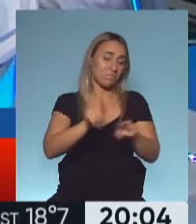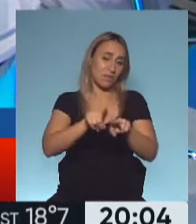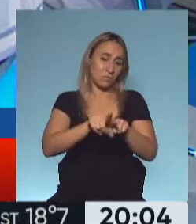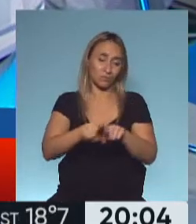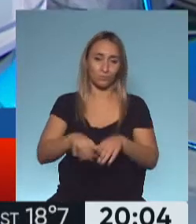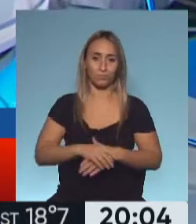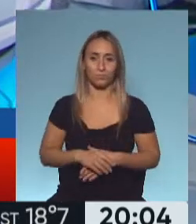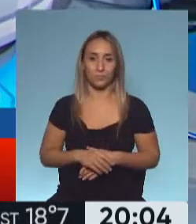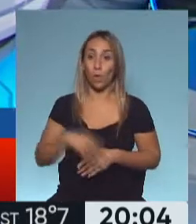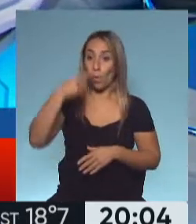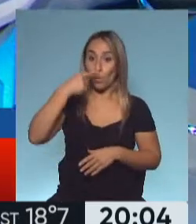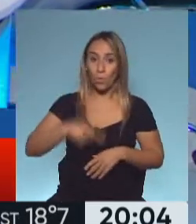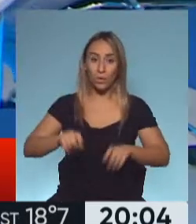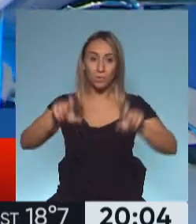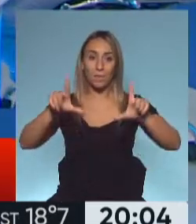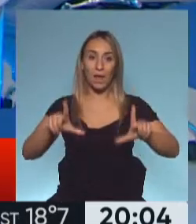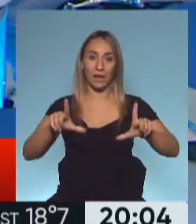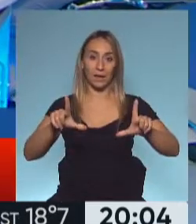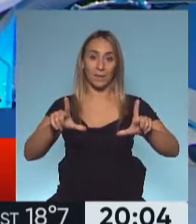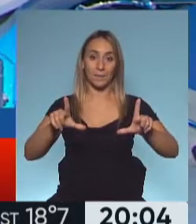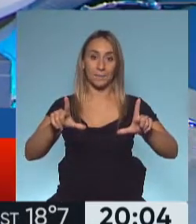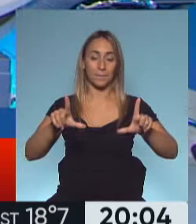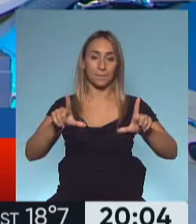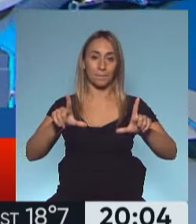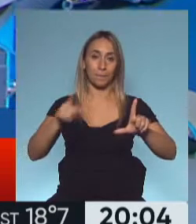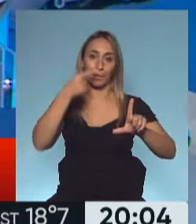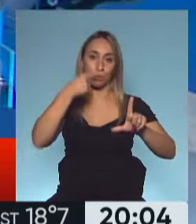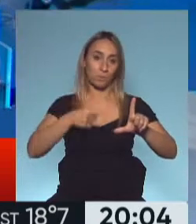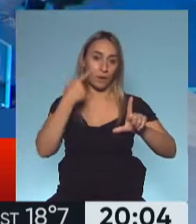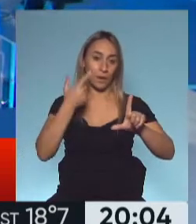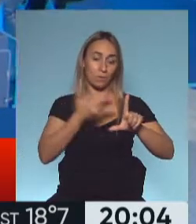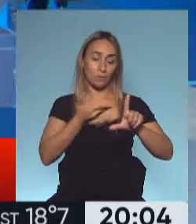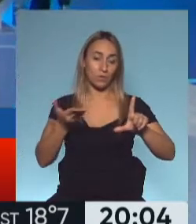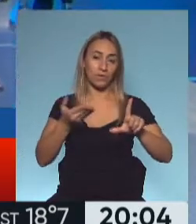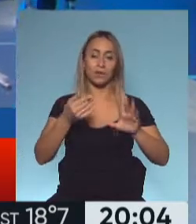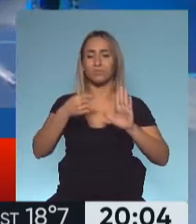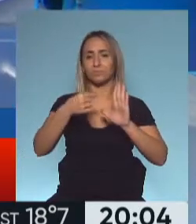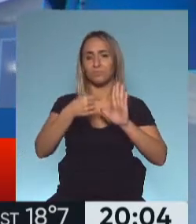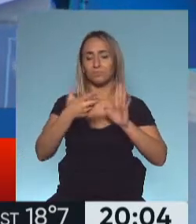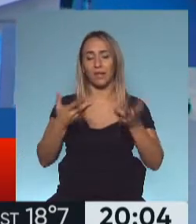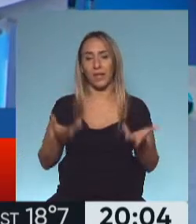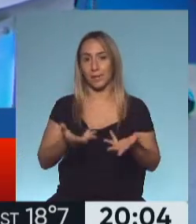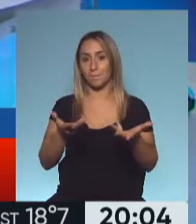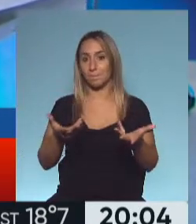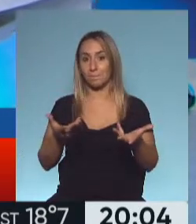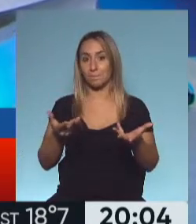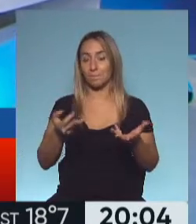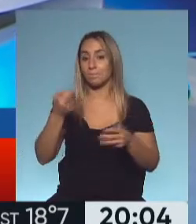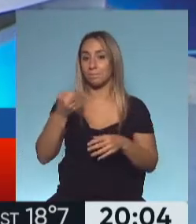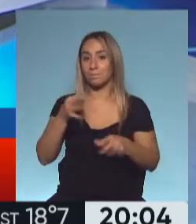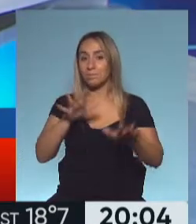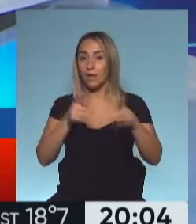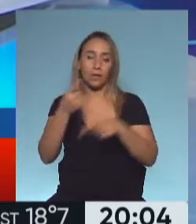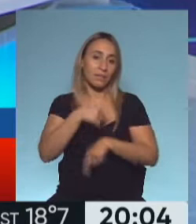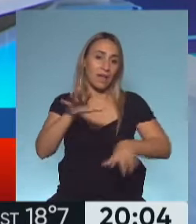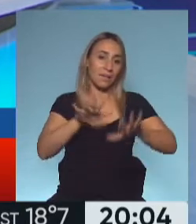Bien, última placa, creo que tenemos allí para terminar de definir lo que se hace y lo